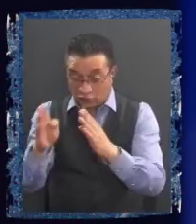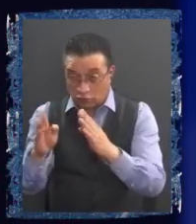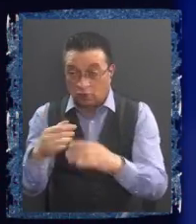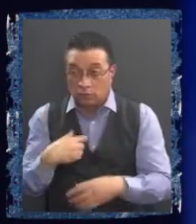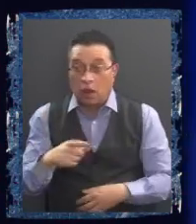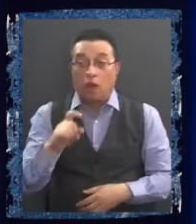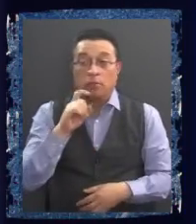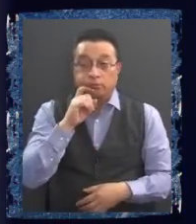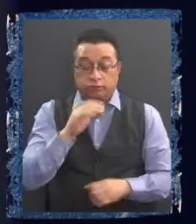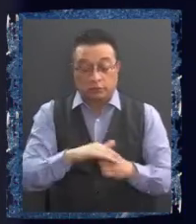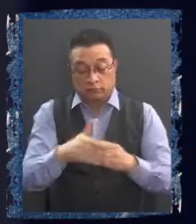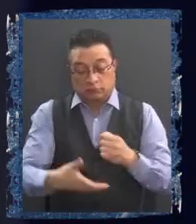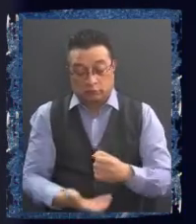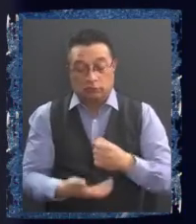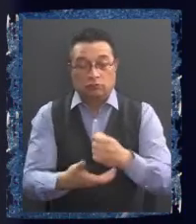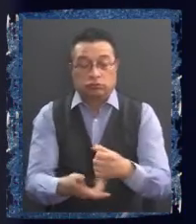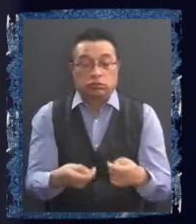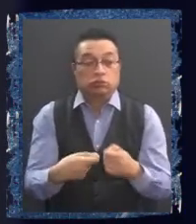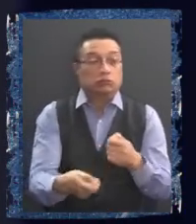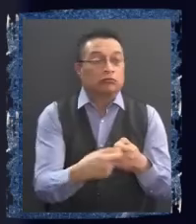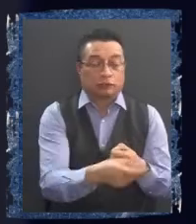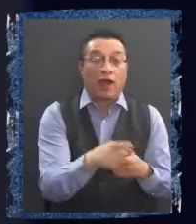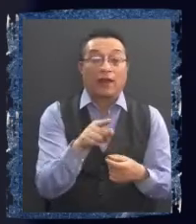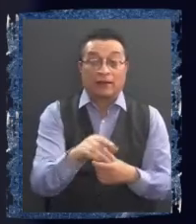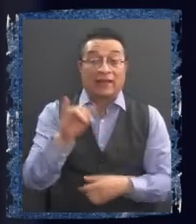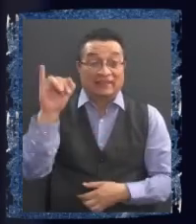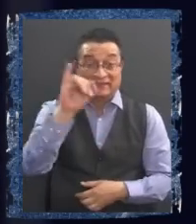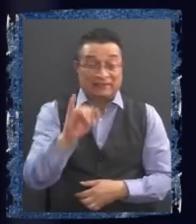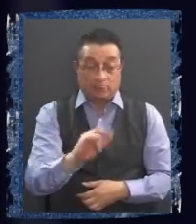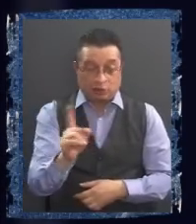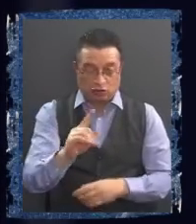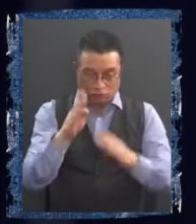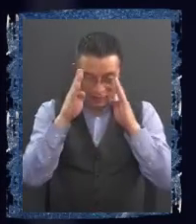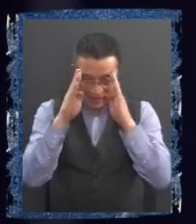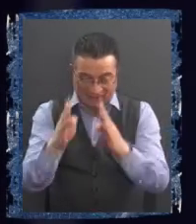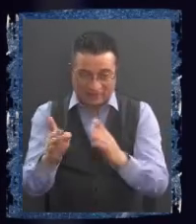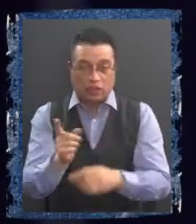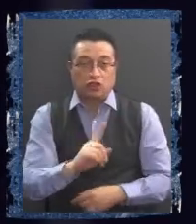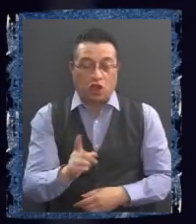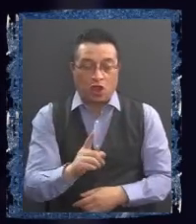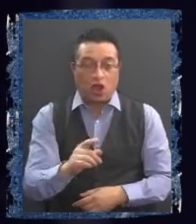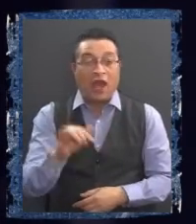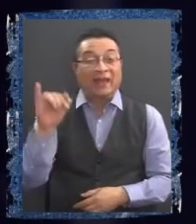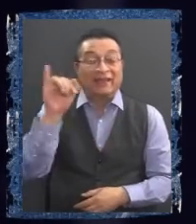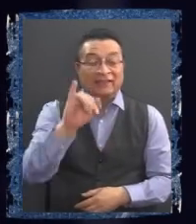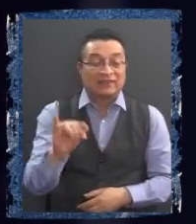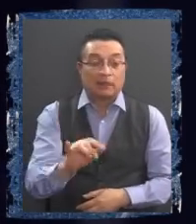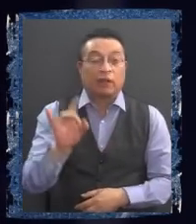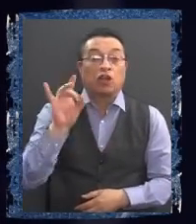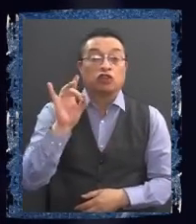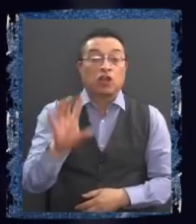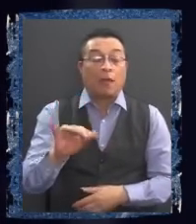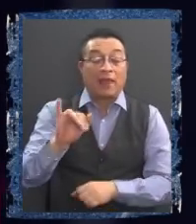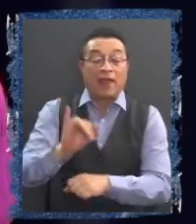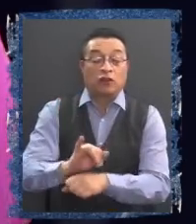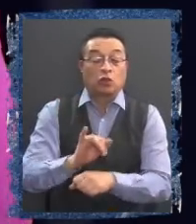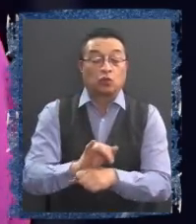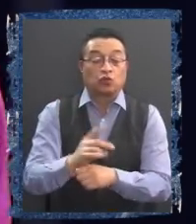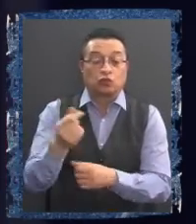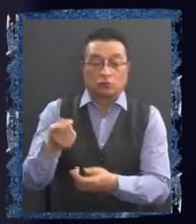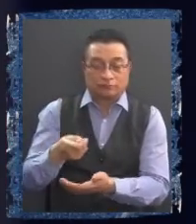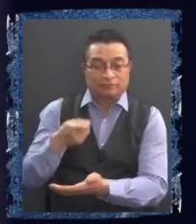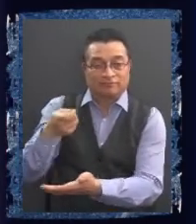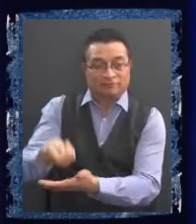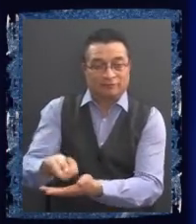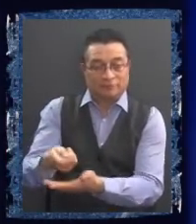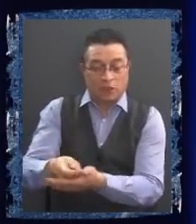administra tus recursos, porque las ISAPRES no atienden. Las ISAPRES solamente son entidades financieras que hacen